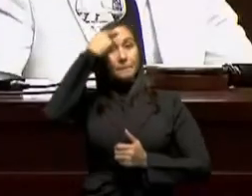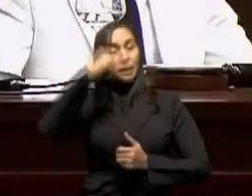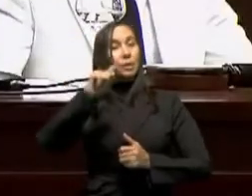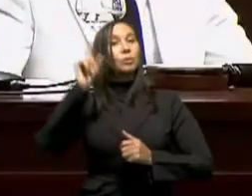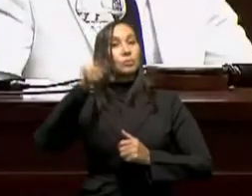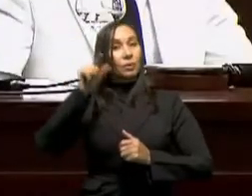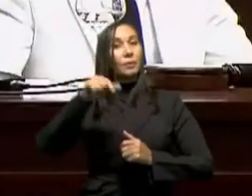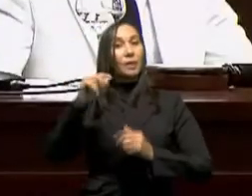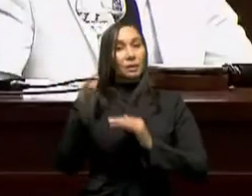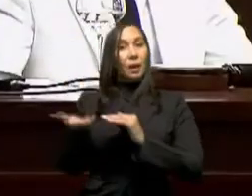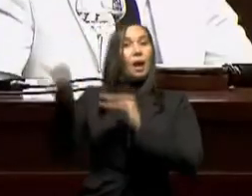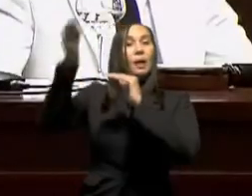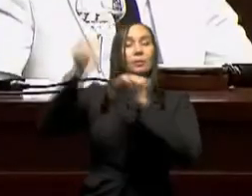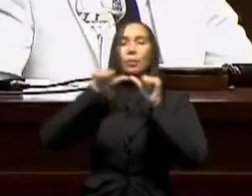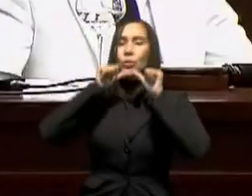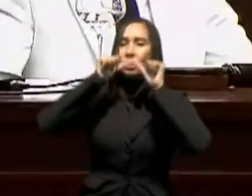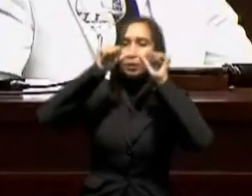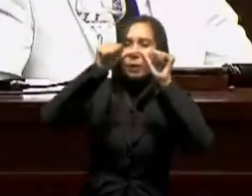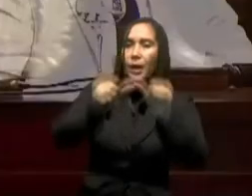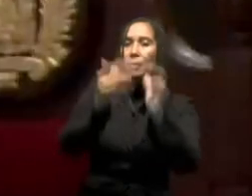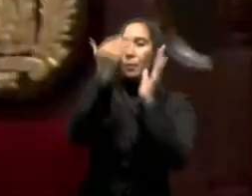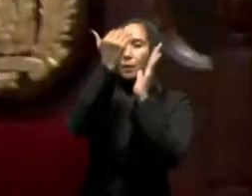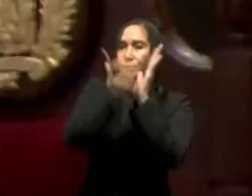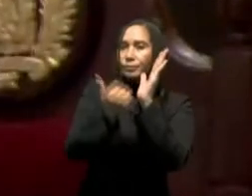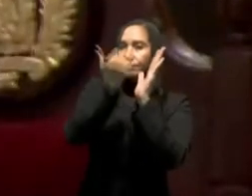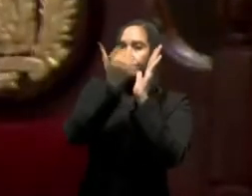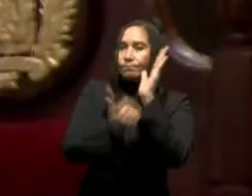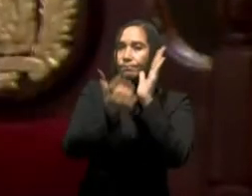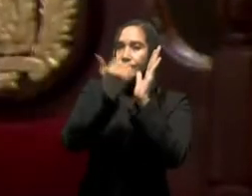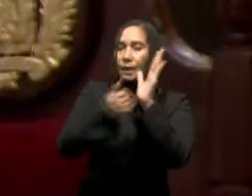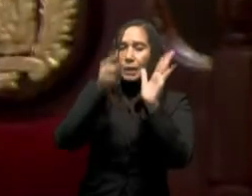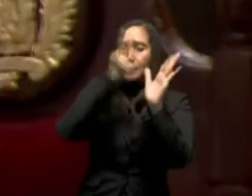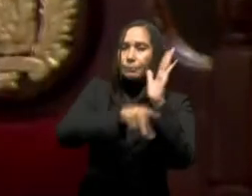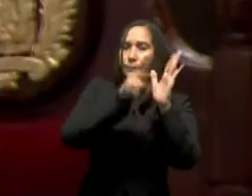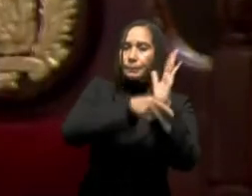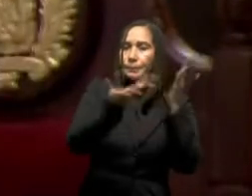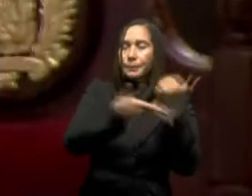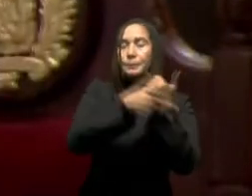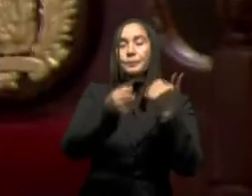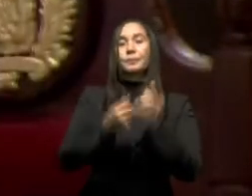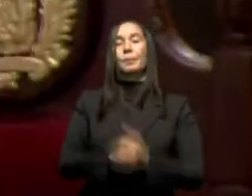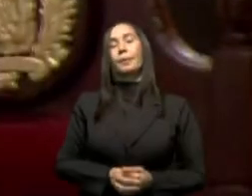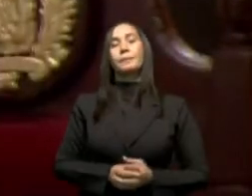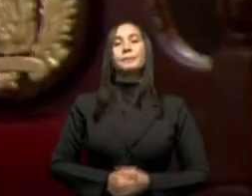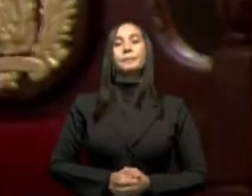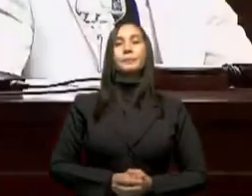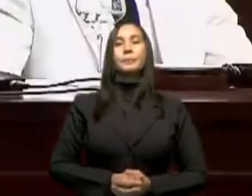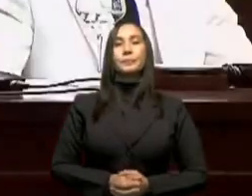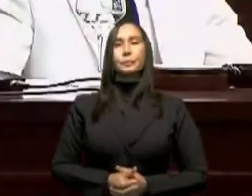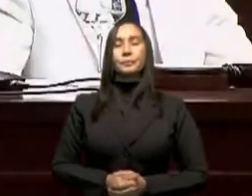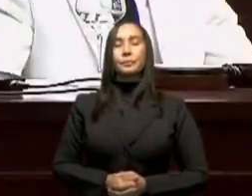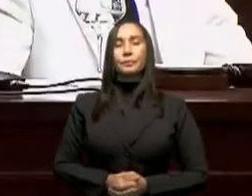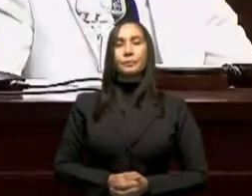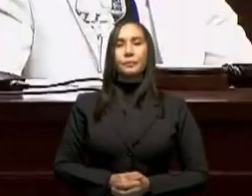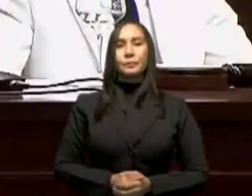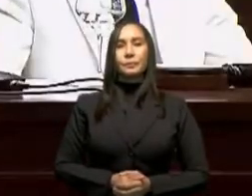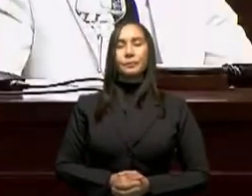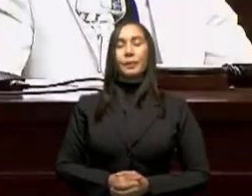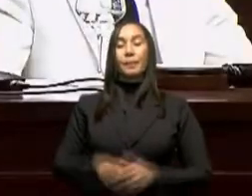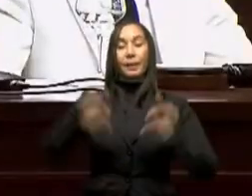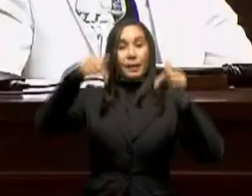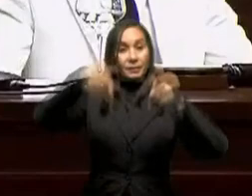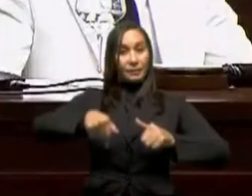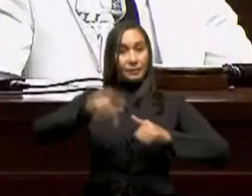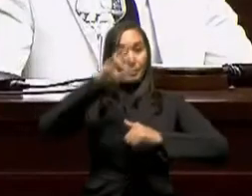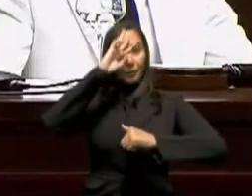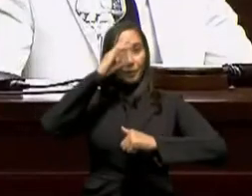la consideramos alta y seguiremos trabajando para disminuirla. Para hacer del nuestro un país